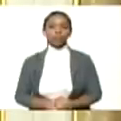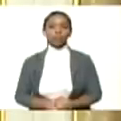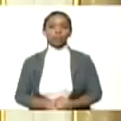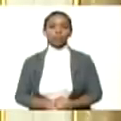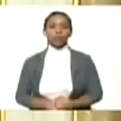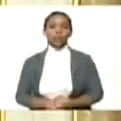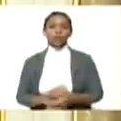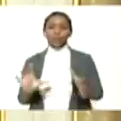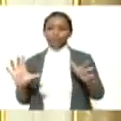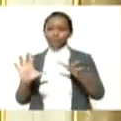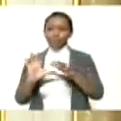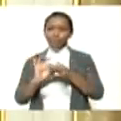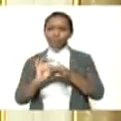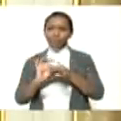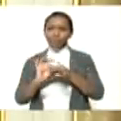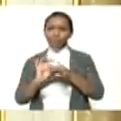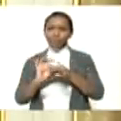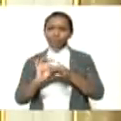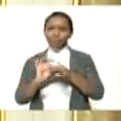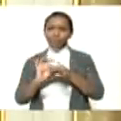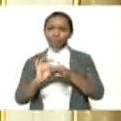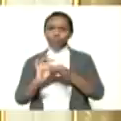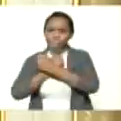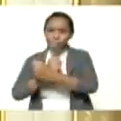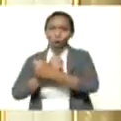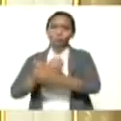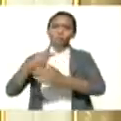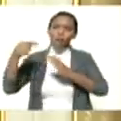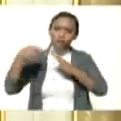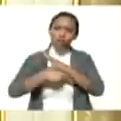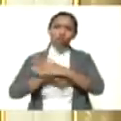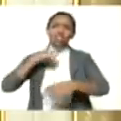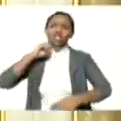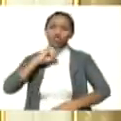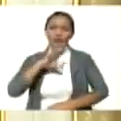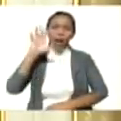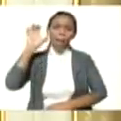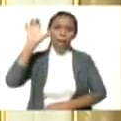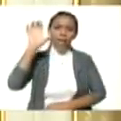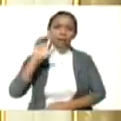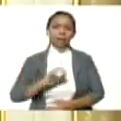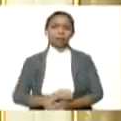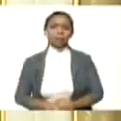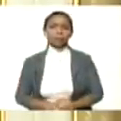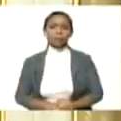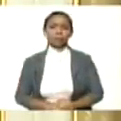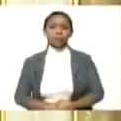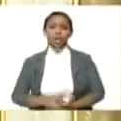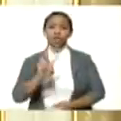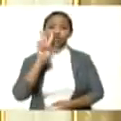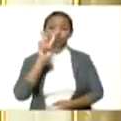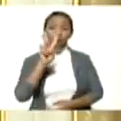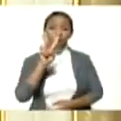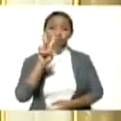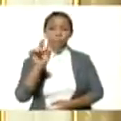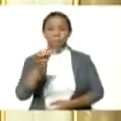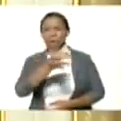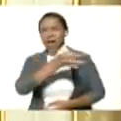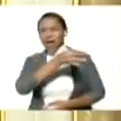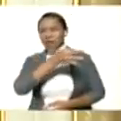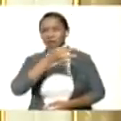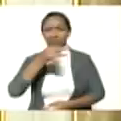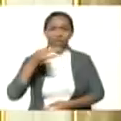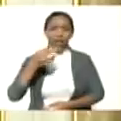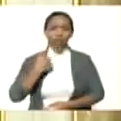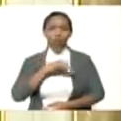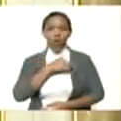Una relación basada en la confianza, el amor profundo a la historia de la patria, de dos brillantes.